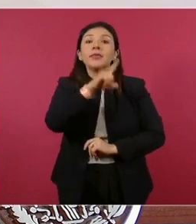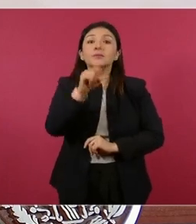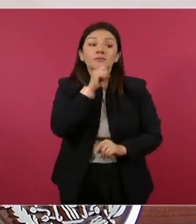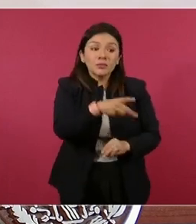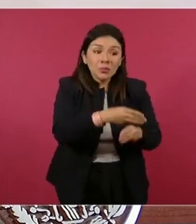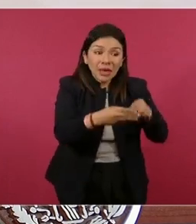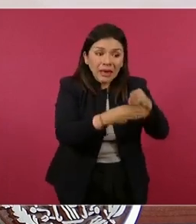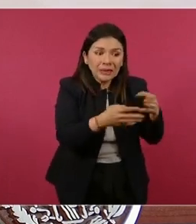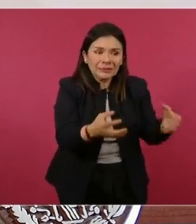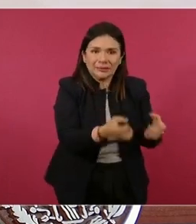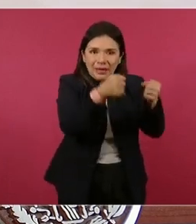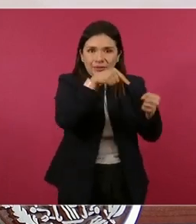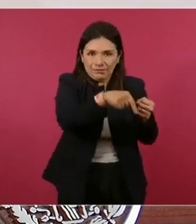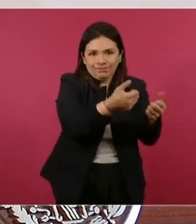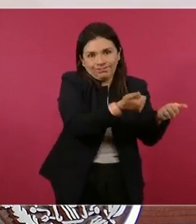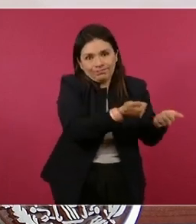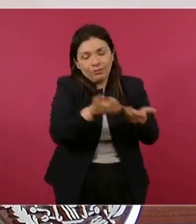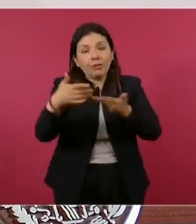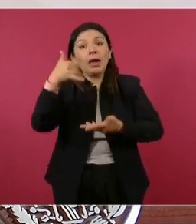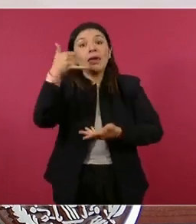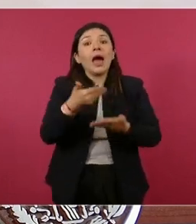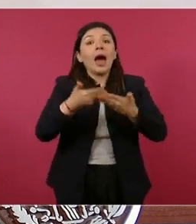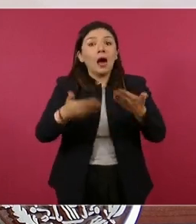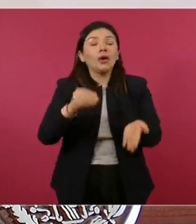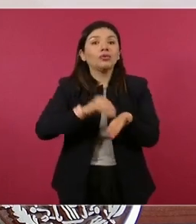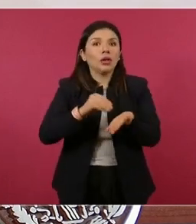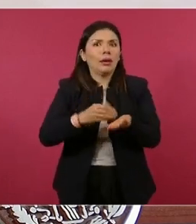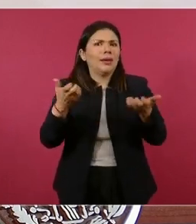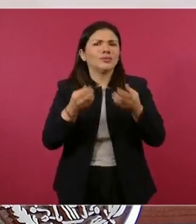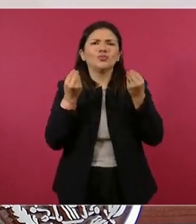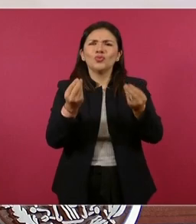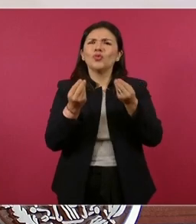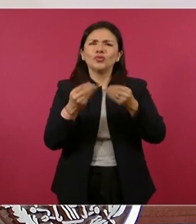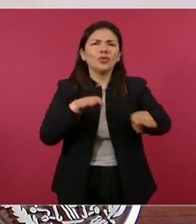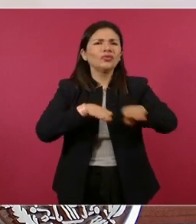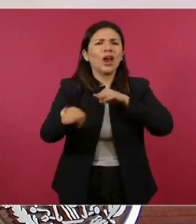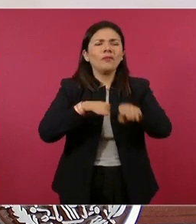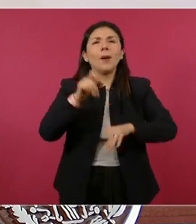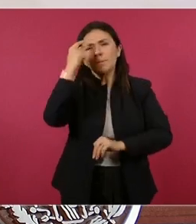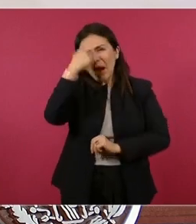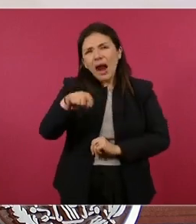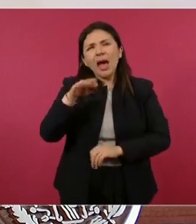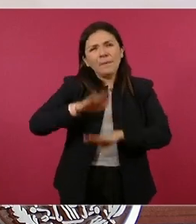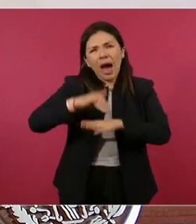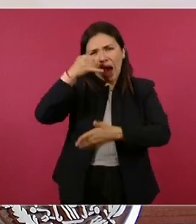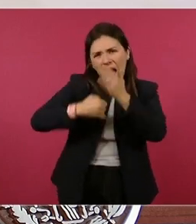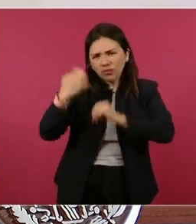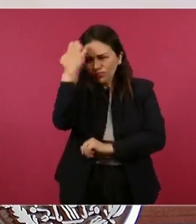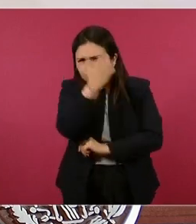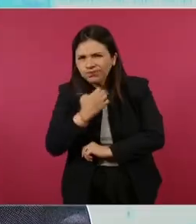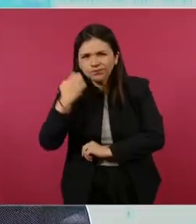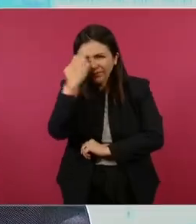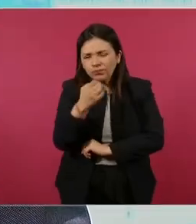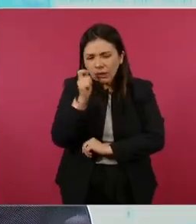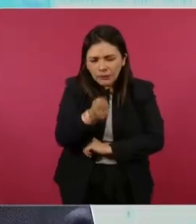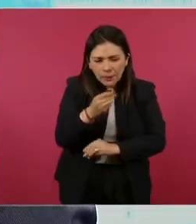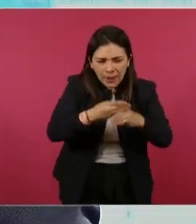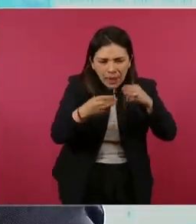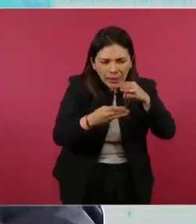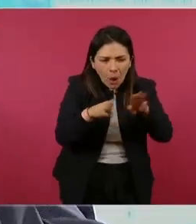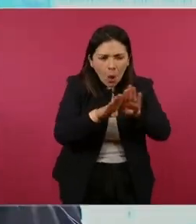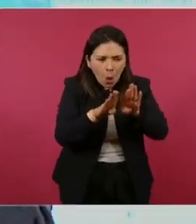materiales, y todavía estamos haciendo mucha actividad que tiene que ver con el análisis y tratamiento de los